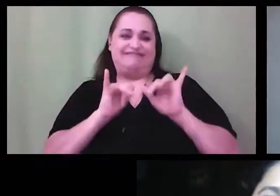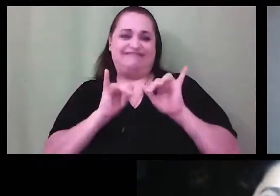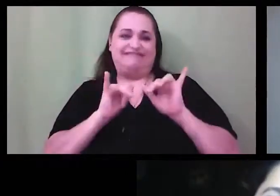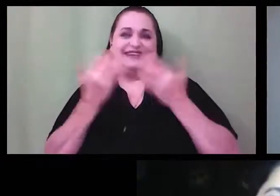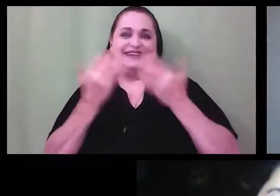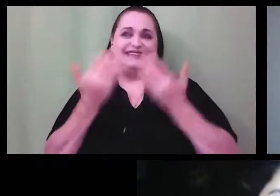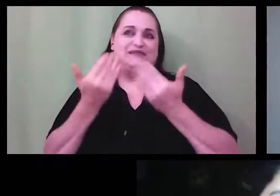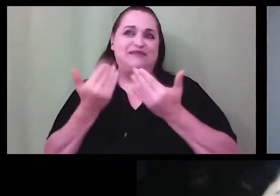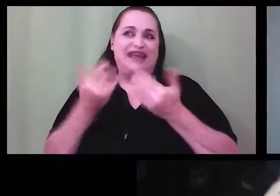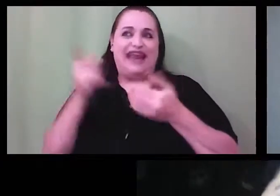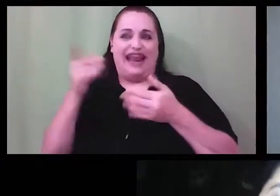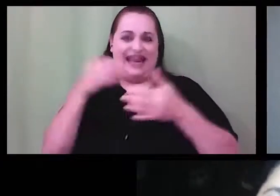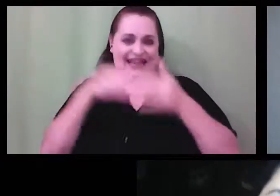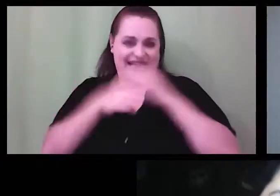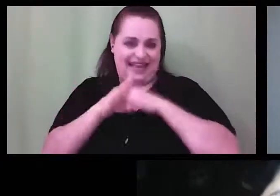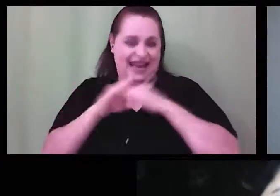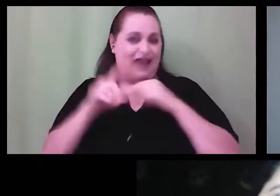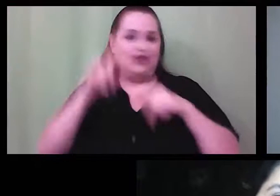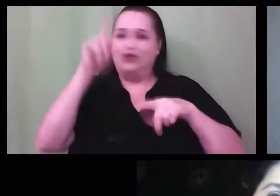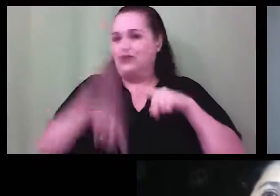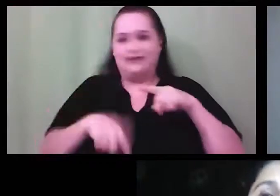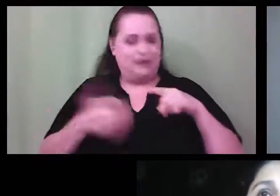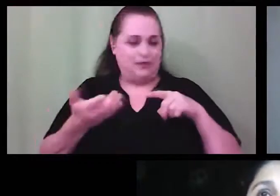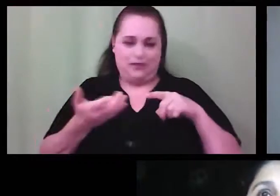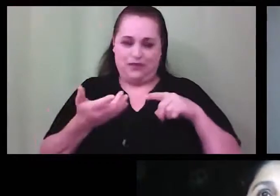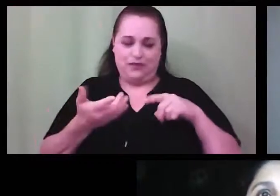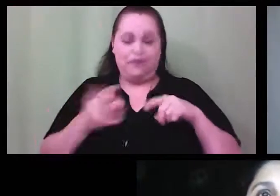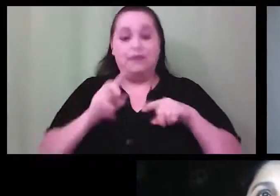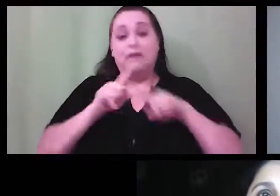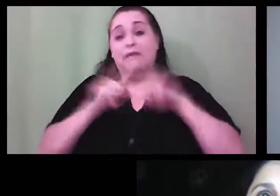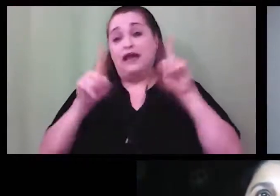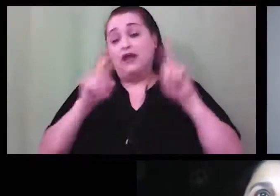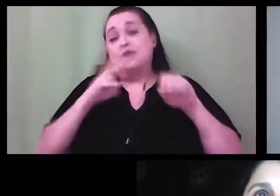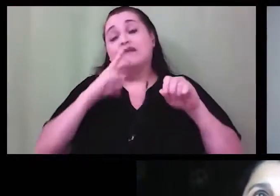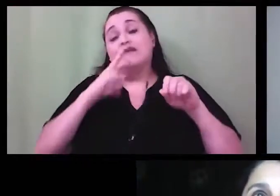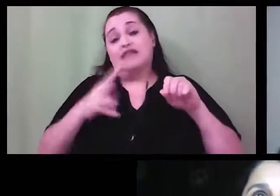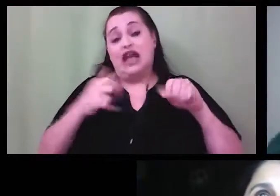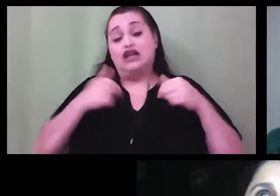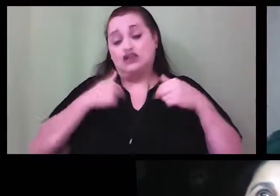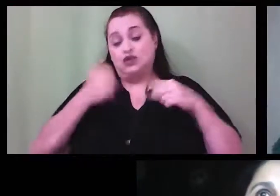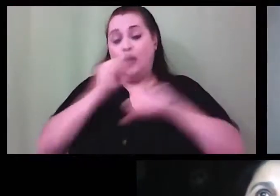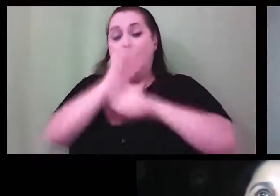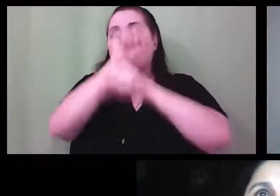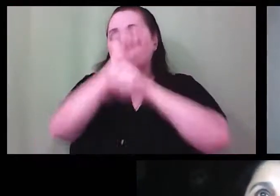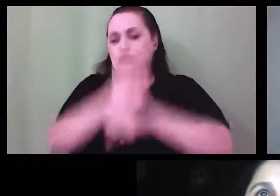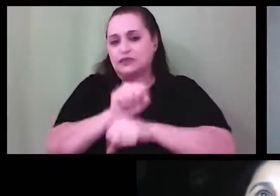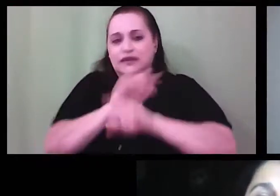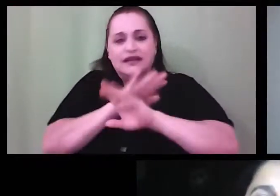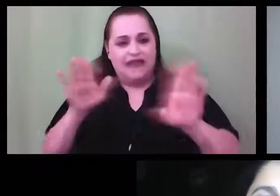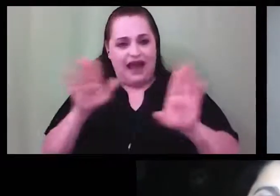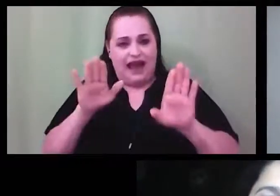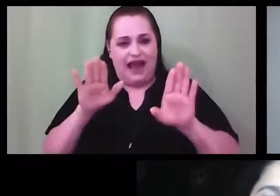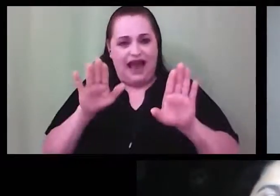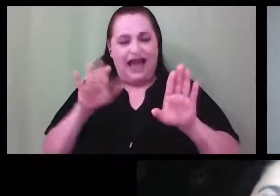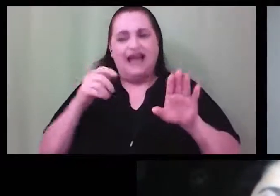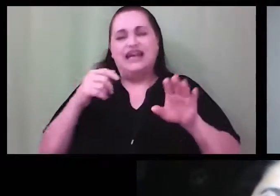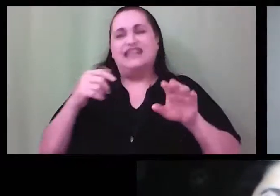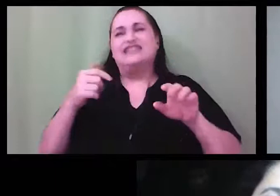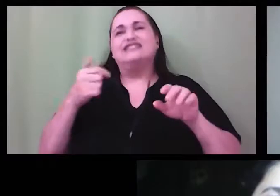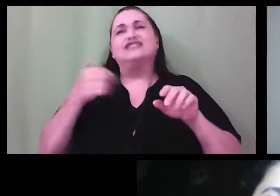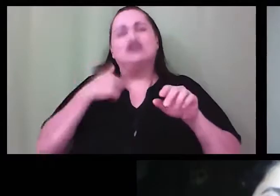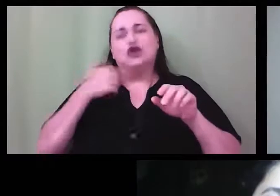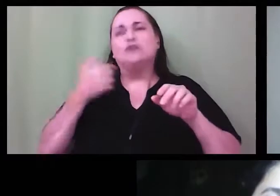de que él entrara, pero no se pudo, pero la verdad es que ya yo estoy acostumbrada ya, no como a resignarme, sino más